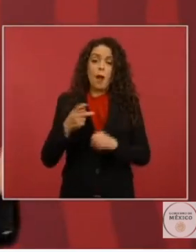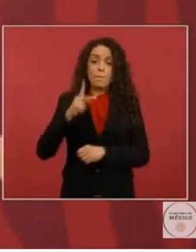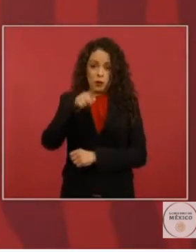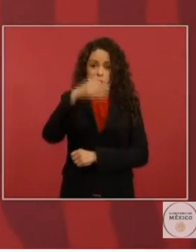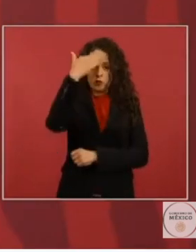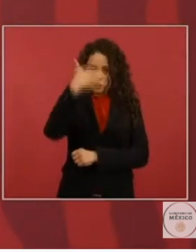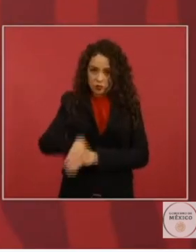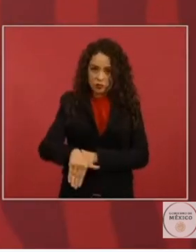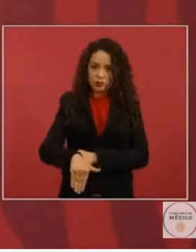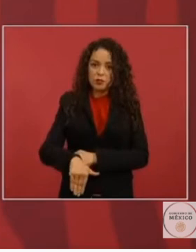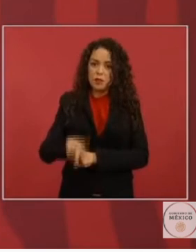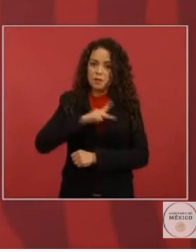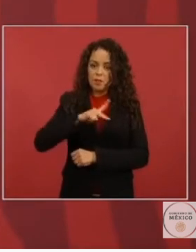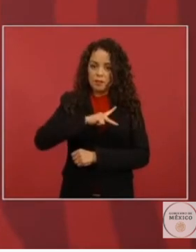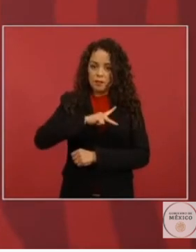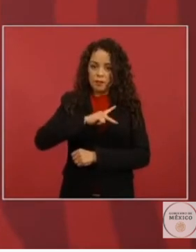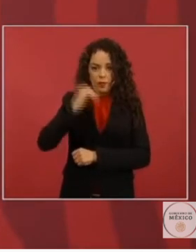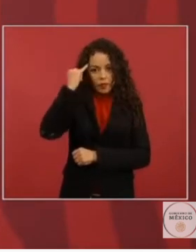Cero impunidad.